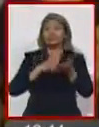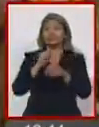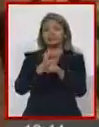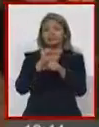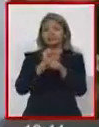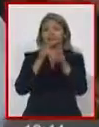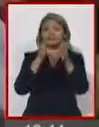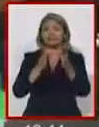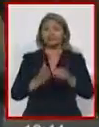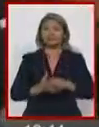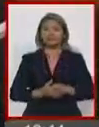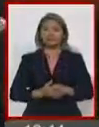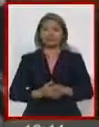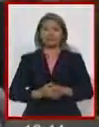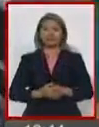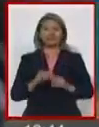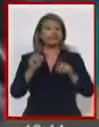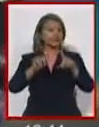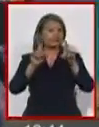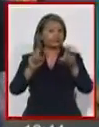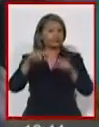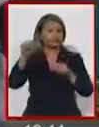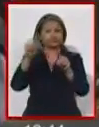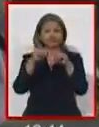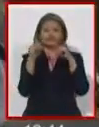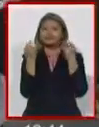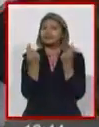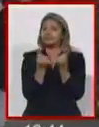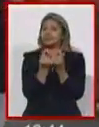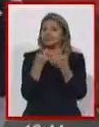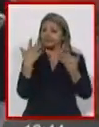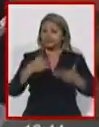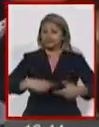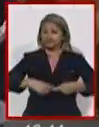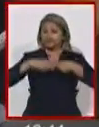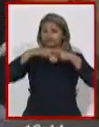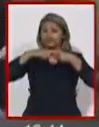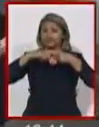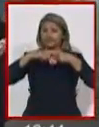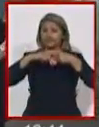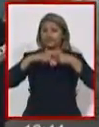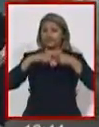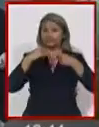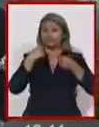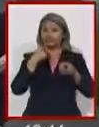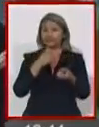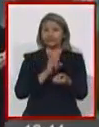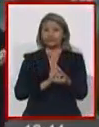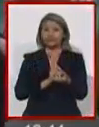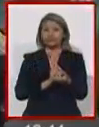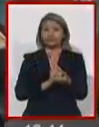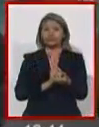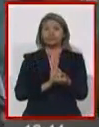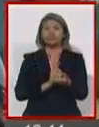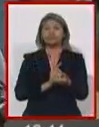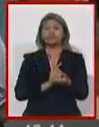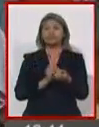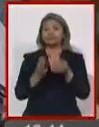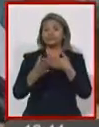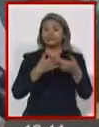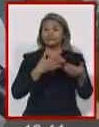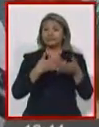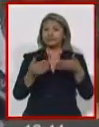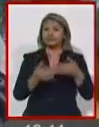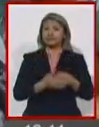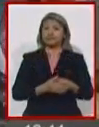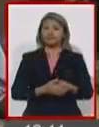varios trabajadores. Estamos cuestionando al otro sector que ha levantado sus medidas y me refiero a los médicos. Pese a eso,